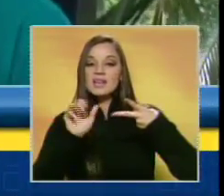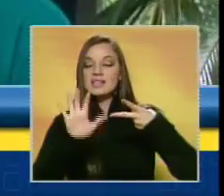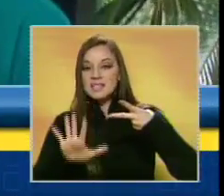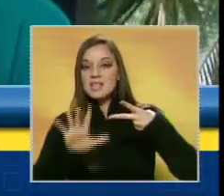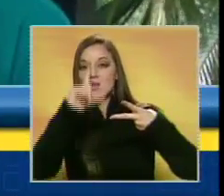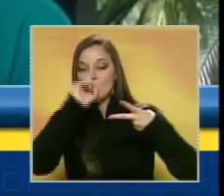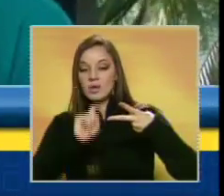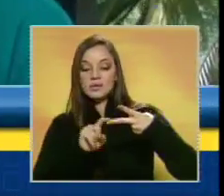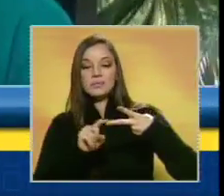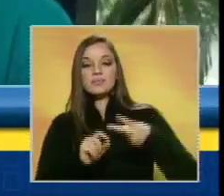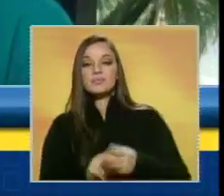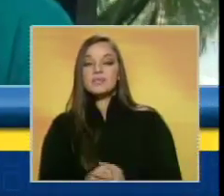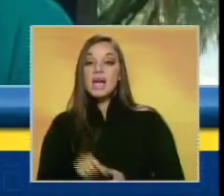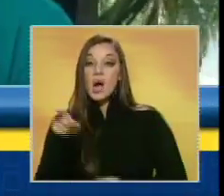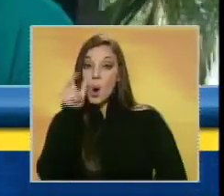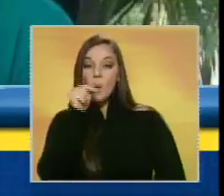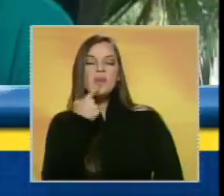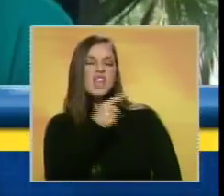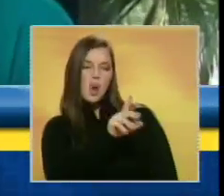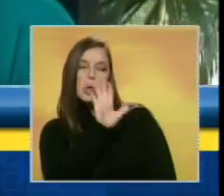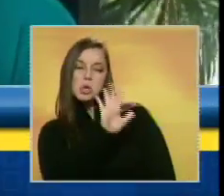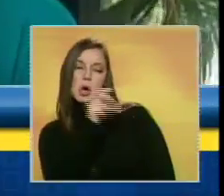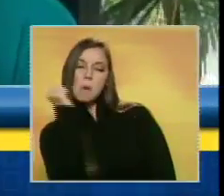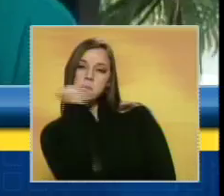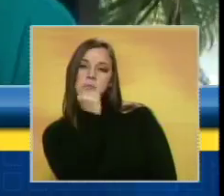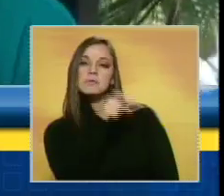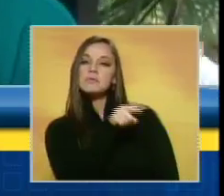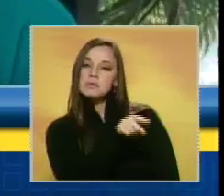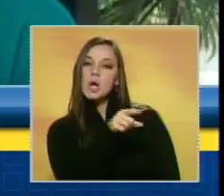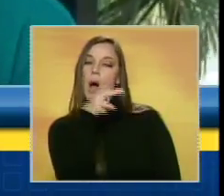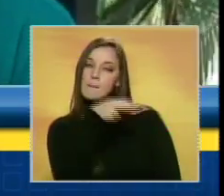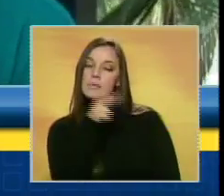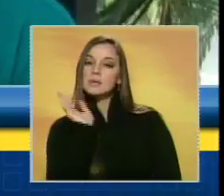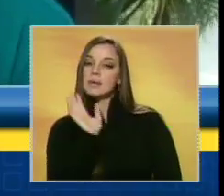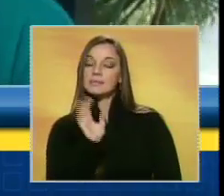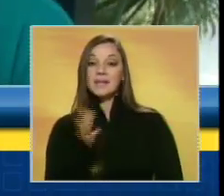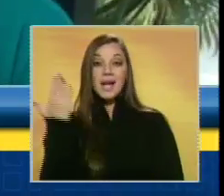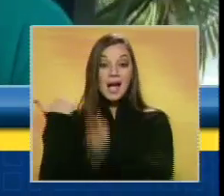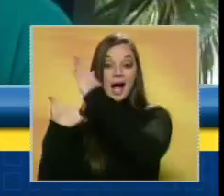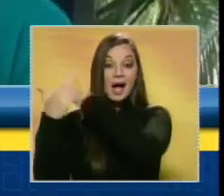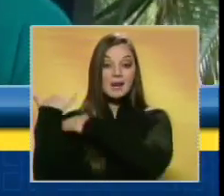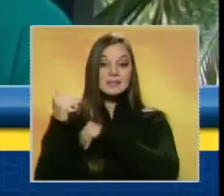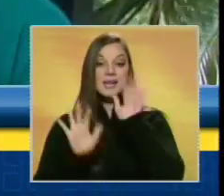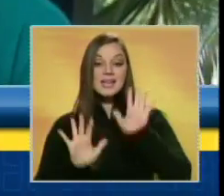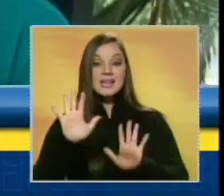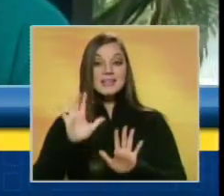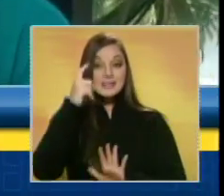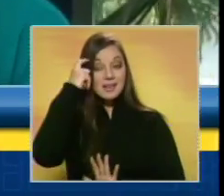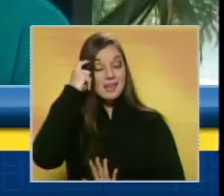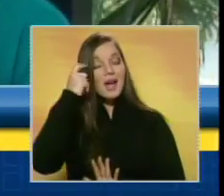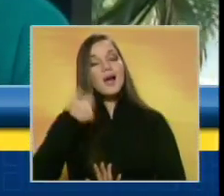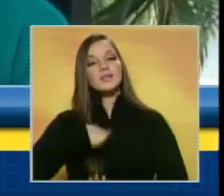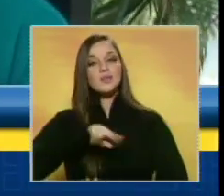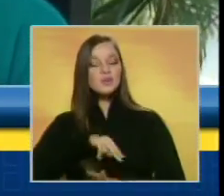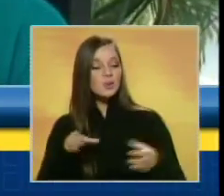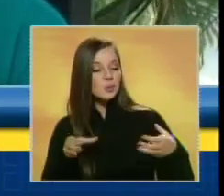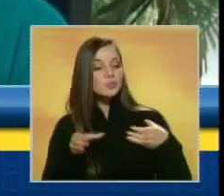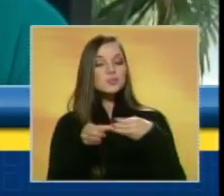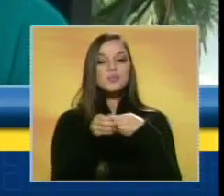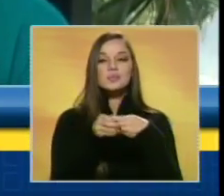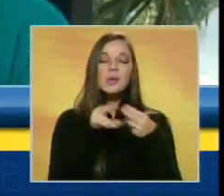pues. E incluso ella, hace 15 días, nos reunimos, tuvimos una